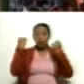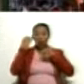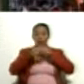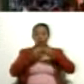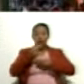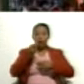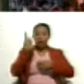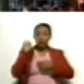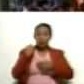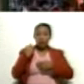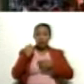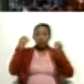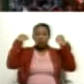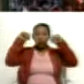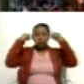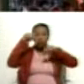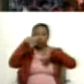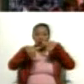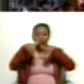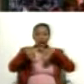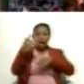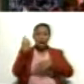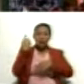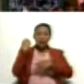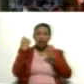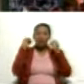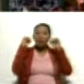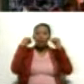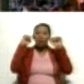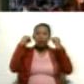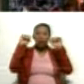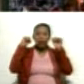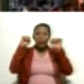hizo en el día de ayer, simulacro